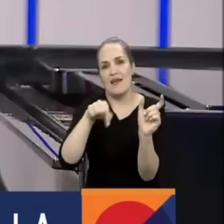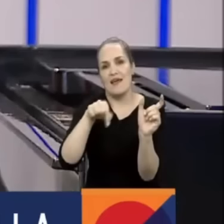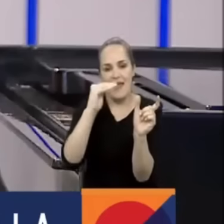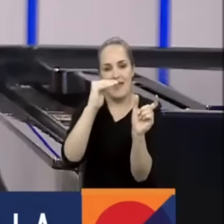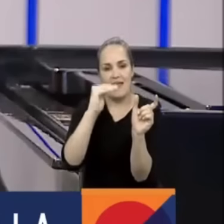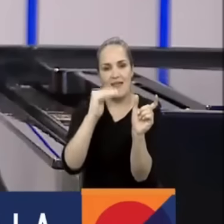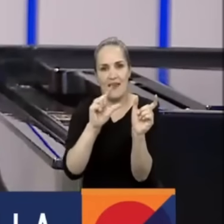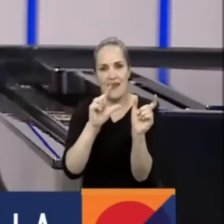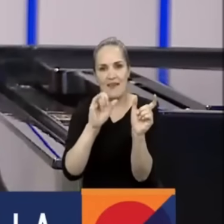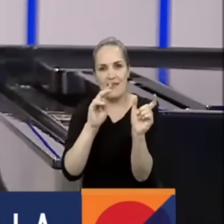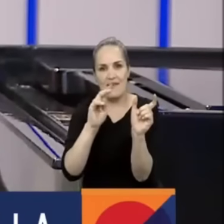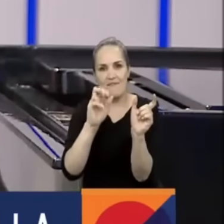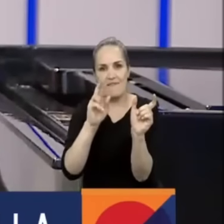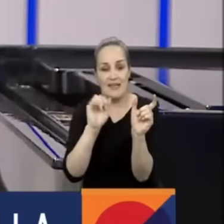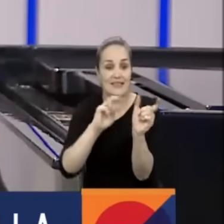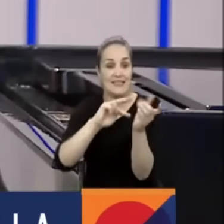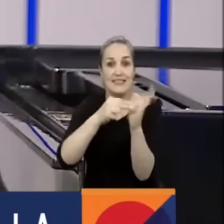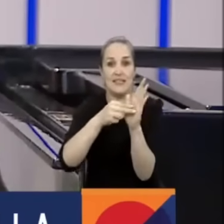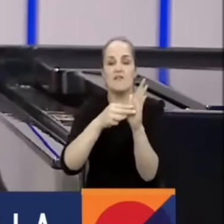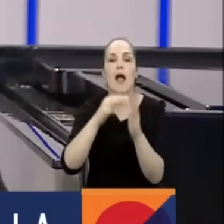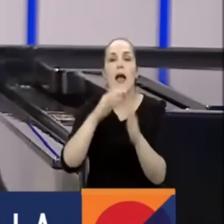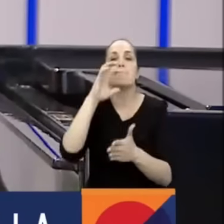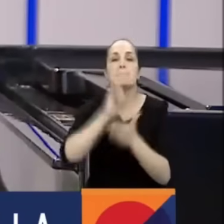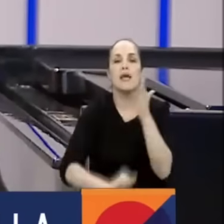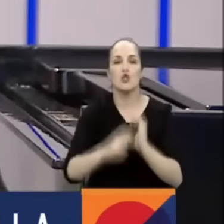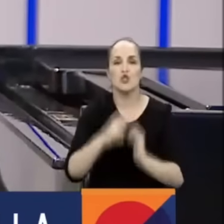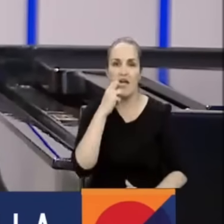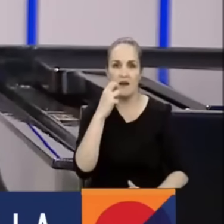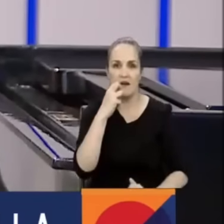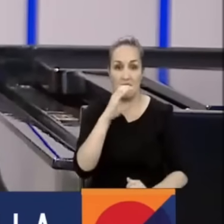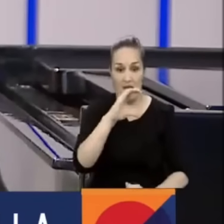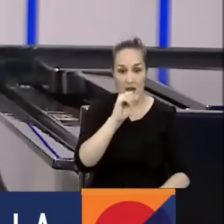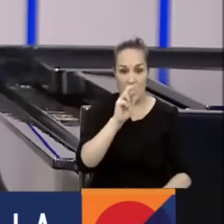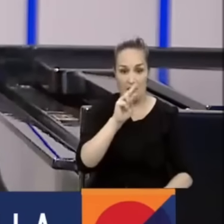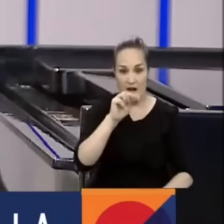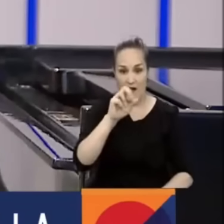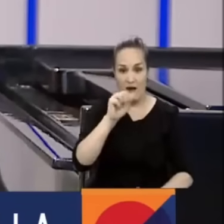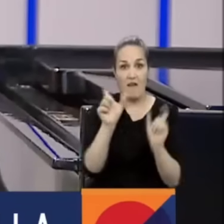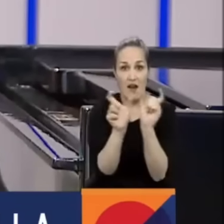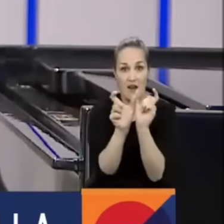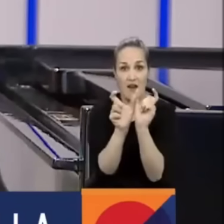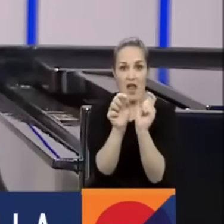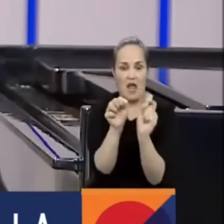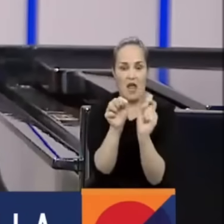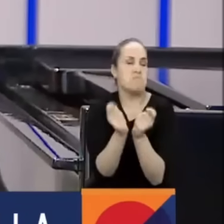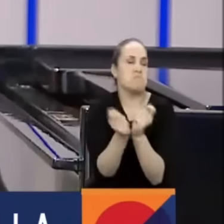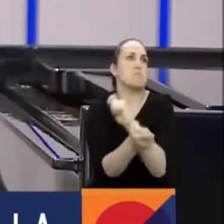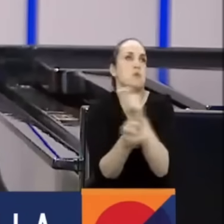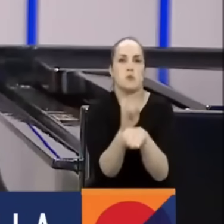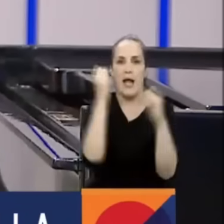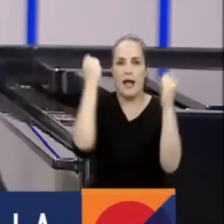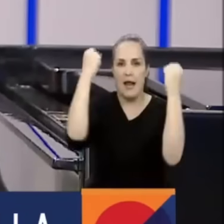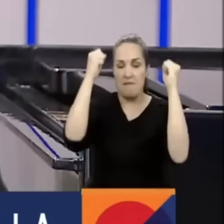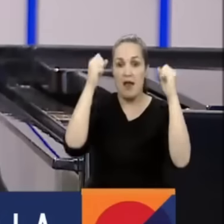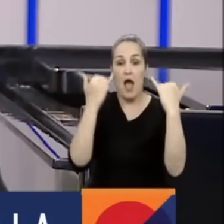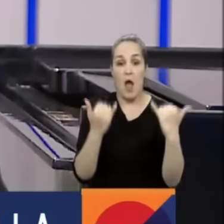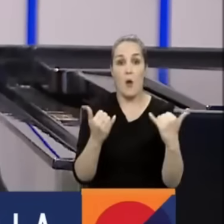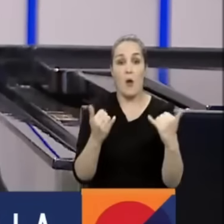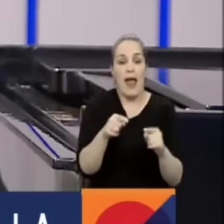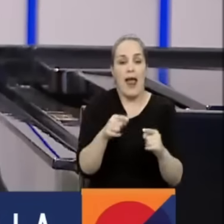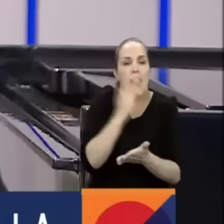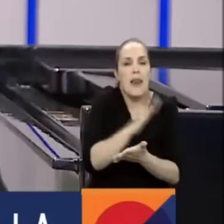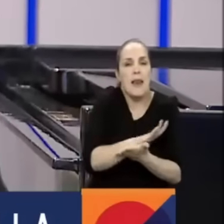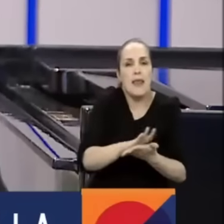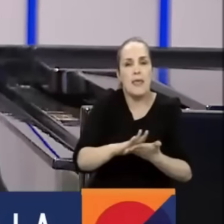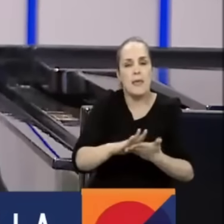¿no? Nos liberamos de eso. Entonces, antes de llegar a ese momento como de limpieza corporal y espiritual, por todo